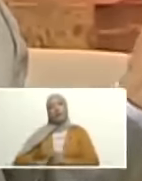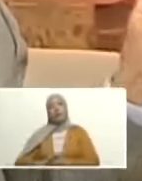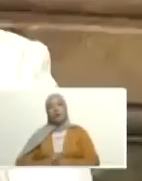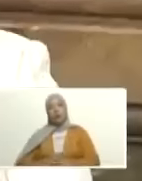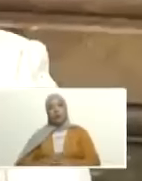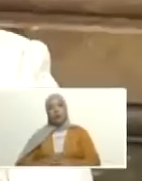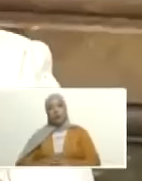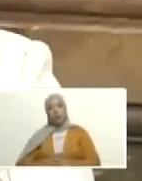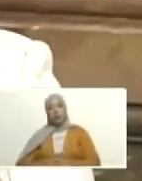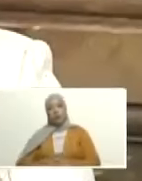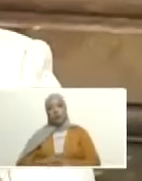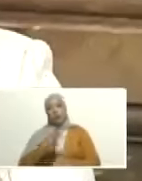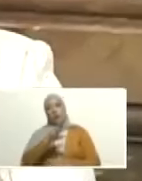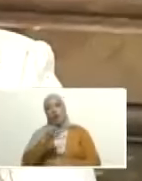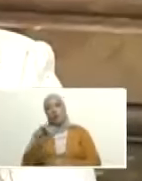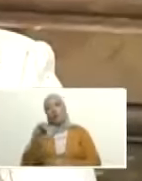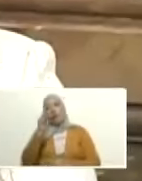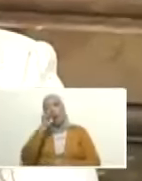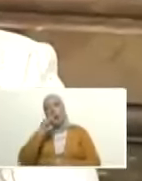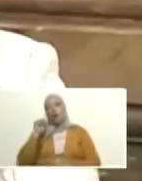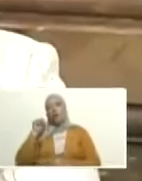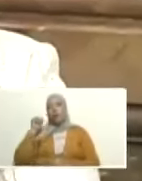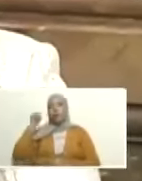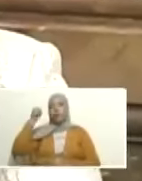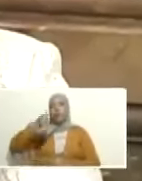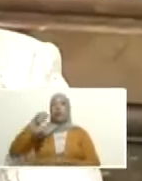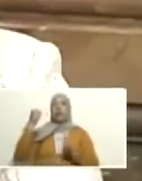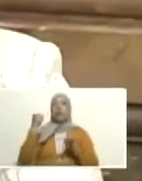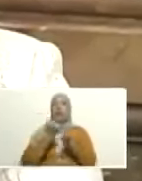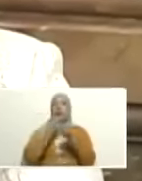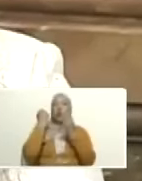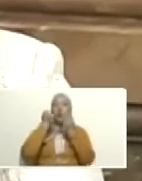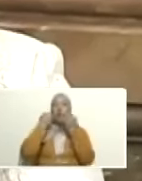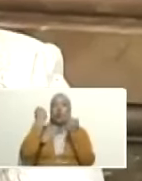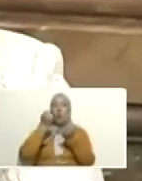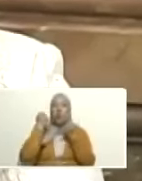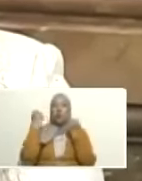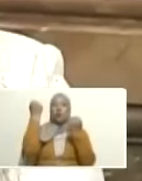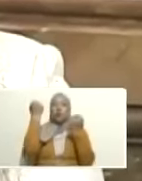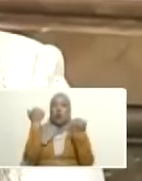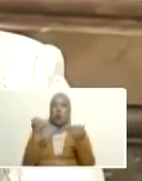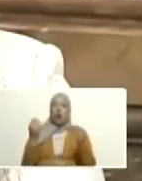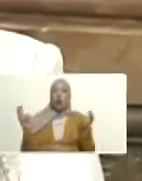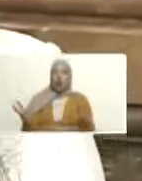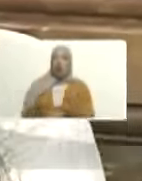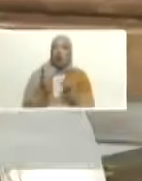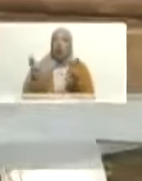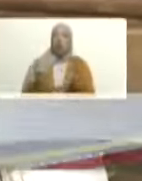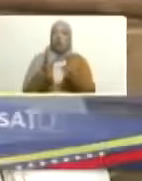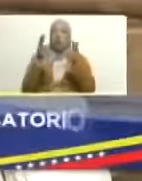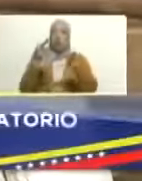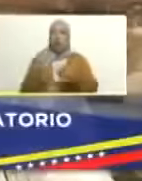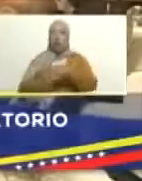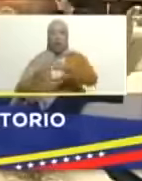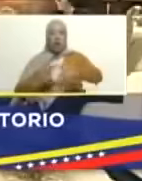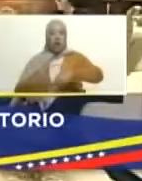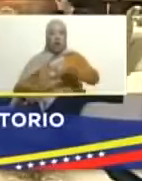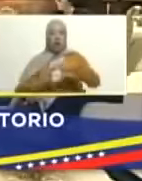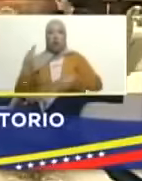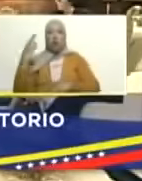transitar estos 20 años de lucha, de batalla, de victoria, de revolución